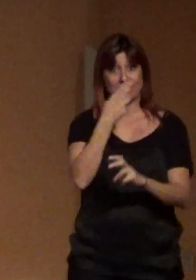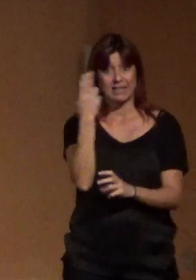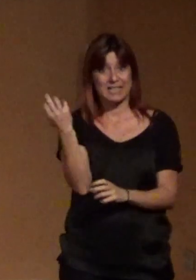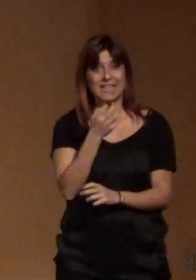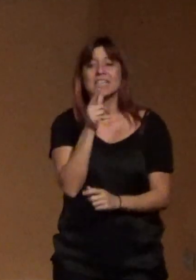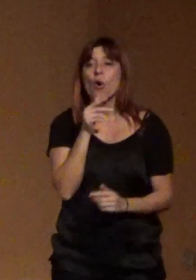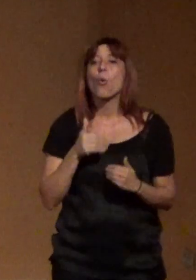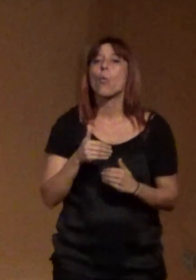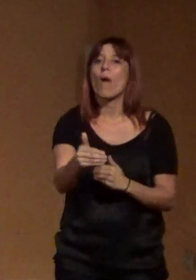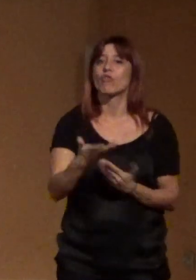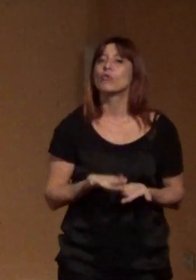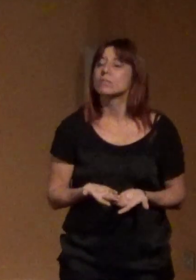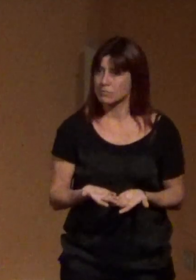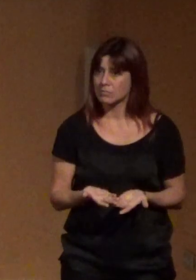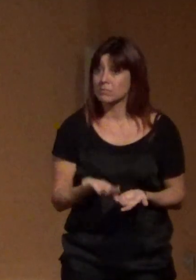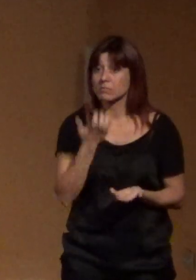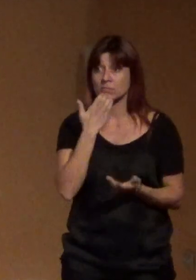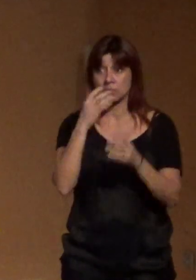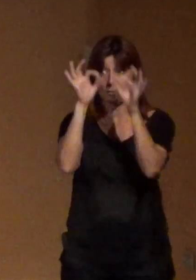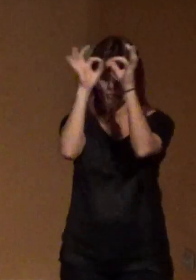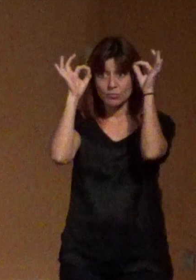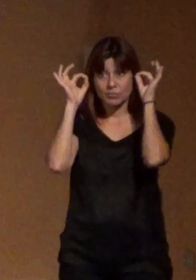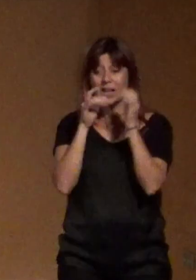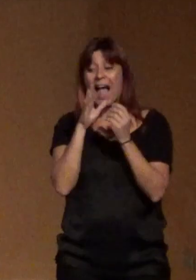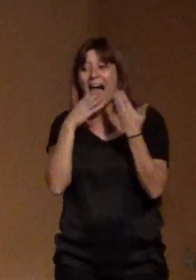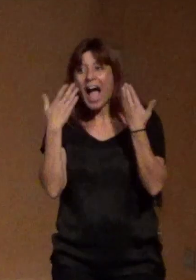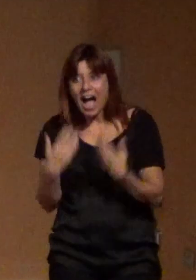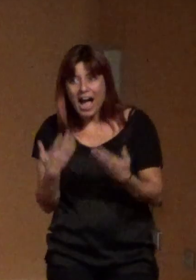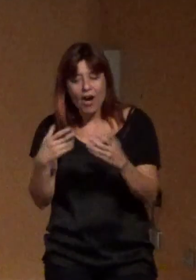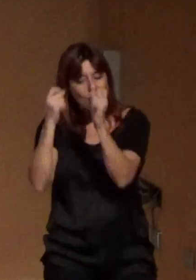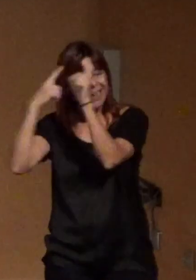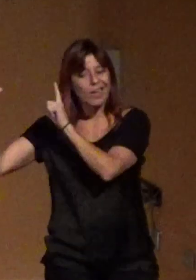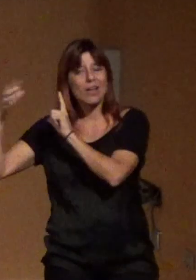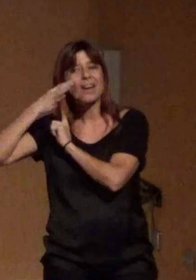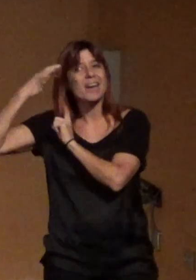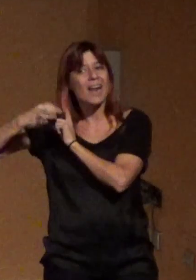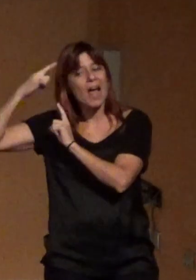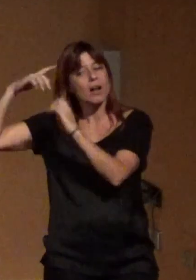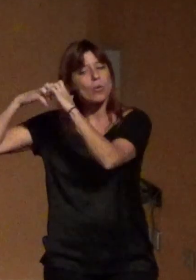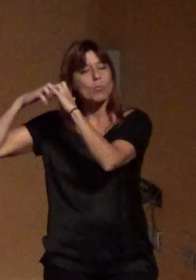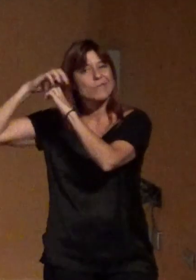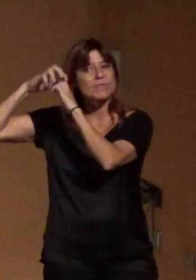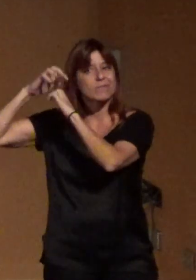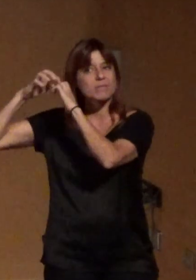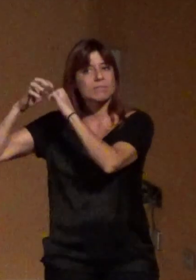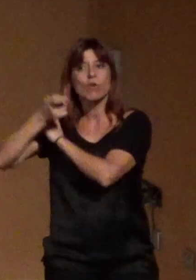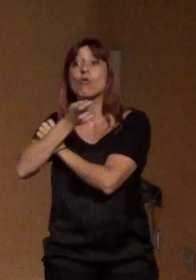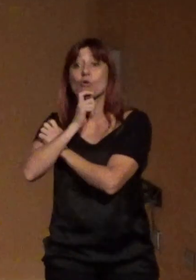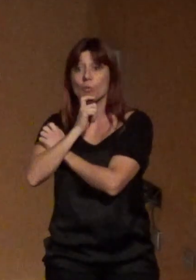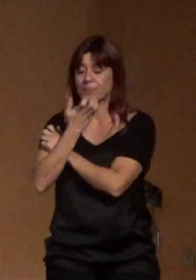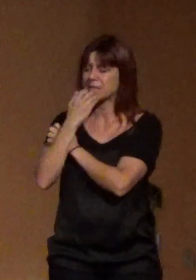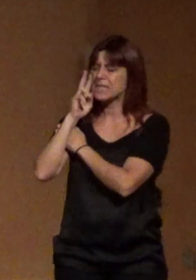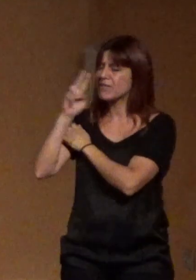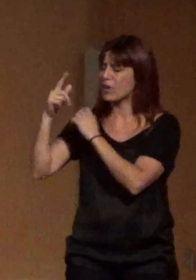temporal. ¿Cuándo? El electroencefalograma es una prueba de tiempo real, de estar viendo cómo funciona la actividad eléctrica cerebral. Y si hay evidencias anatómicas,